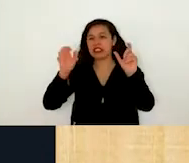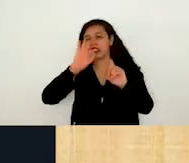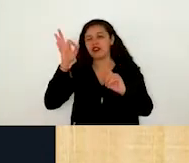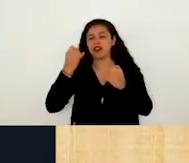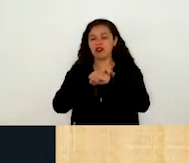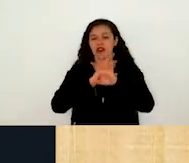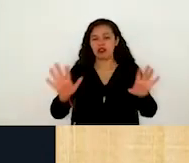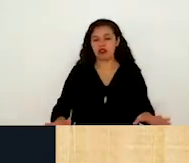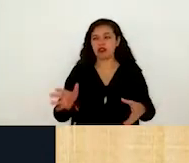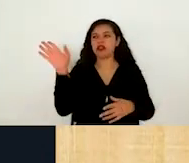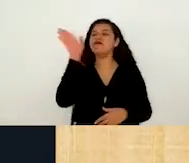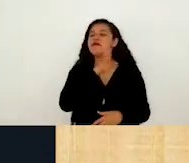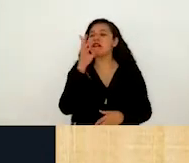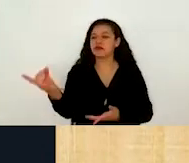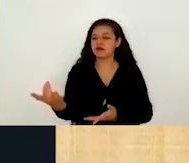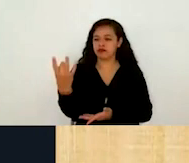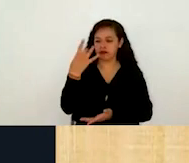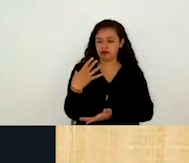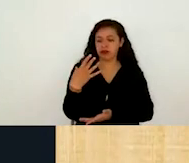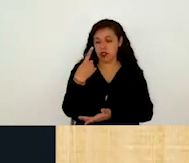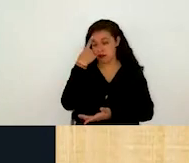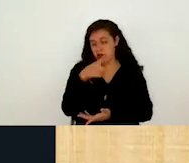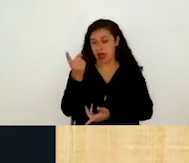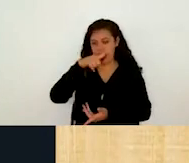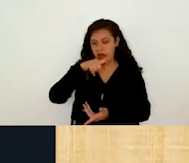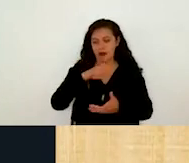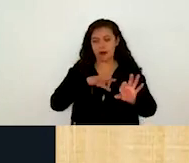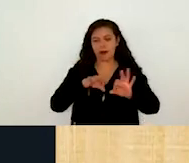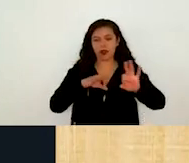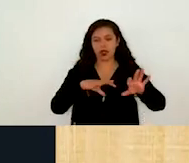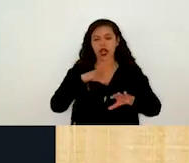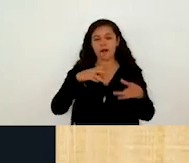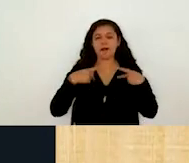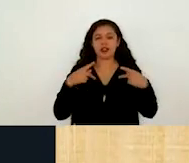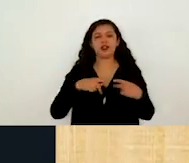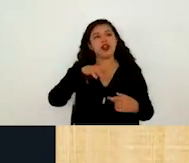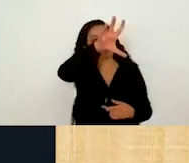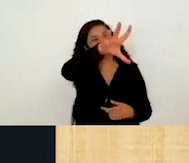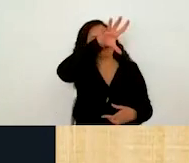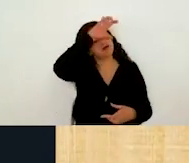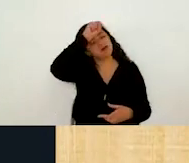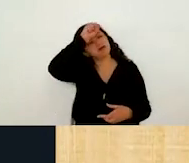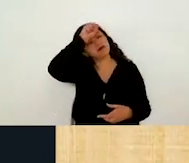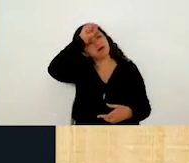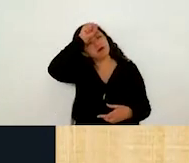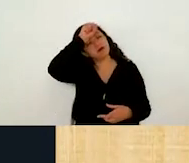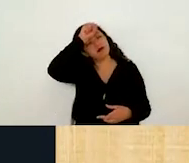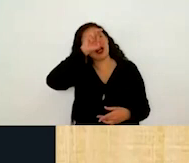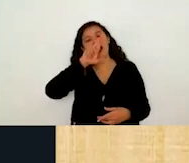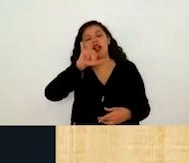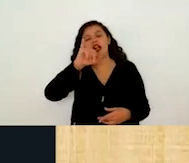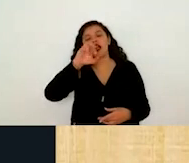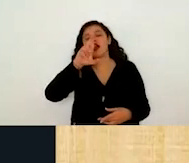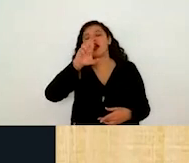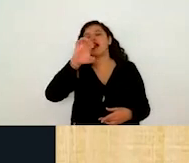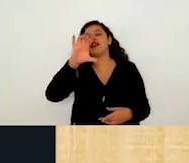pero también aquí dentro de este proceso hay un receptor ese receptor es la otra persona la que estamos